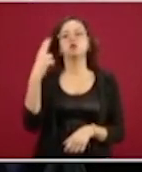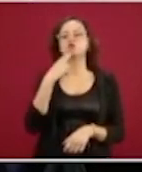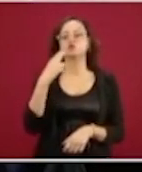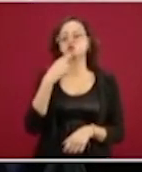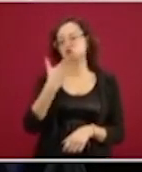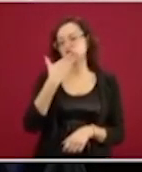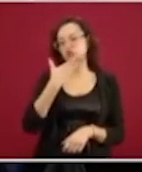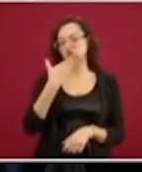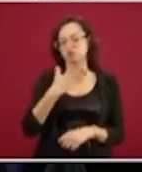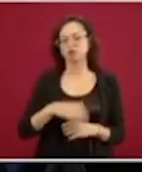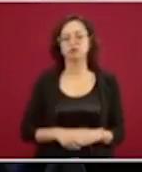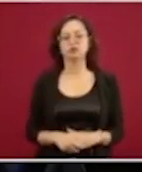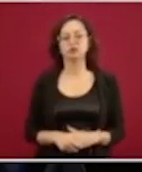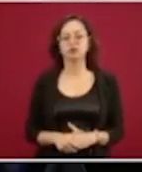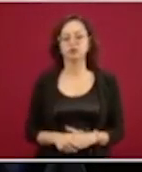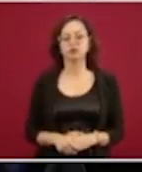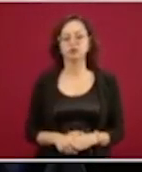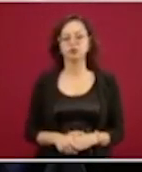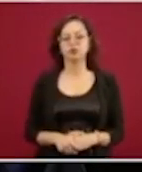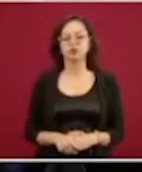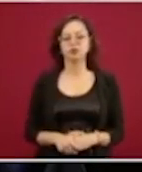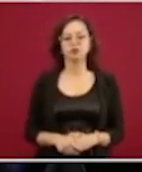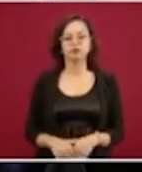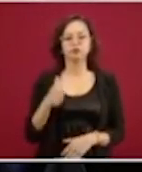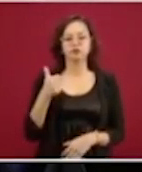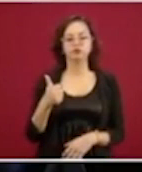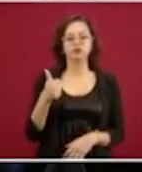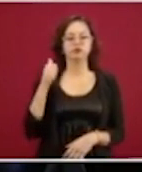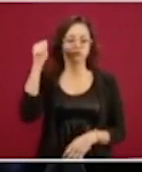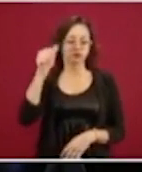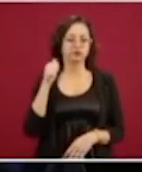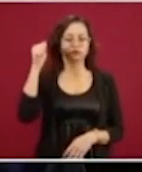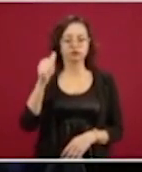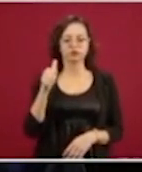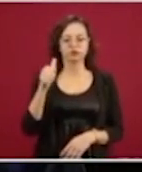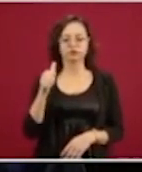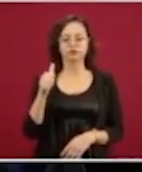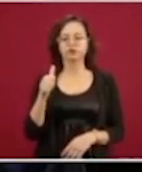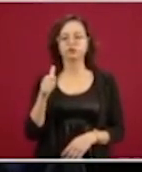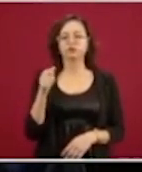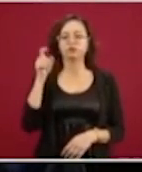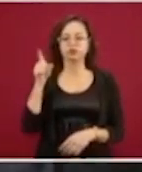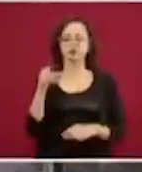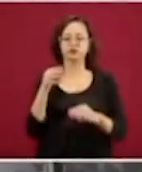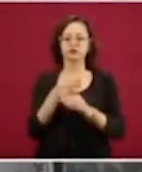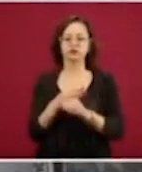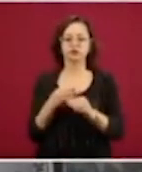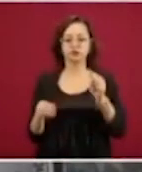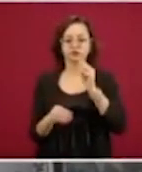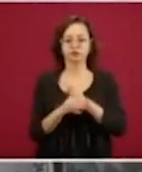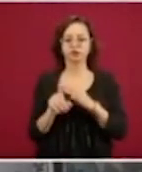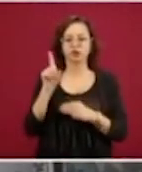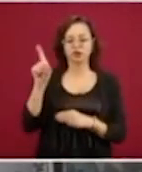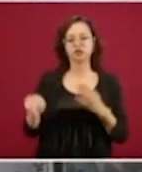El siguiente, por favor. El 6 de abril, 7 días después, se recogió la primera mercancía en Shanghai, como es de su